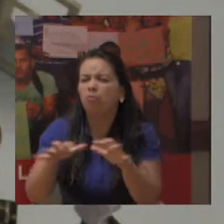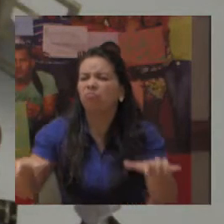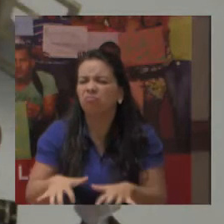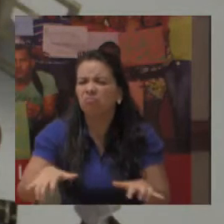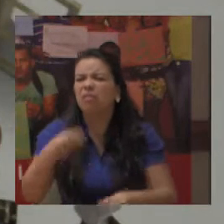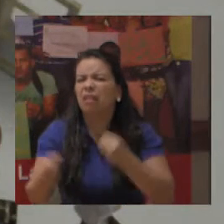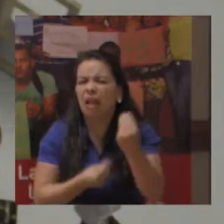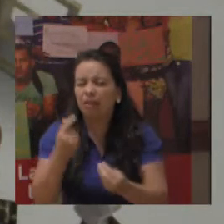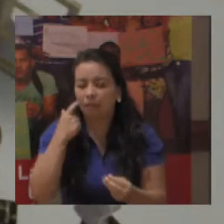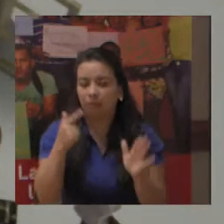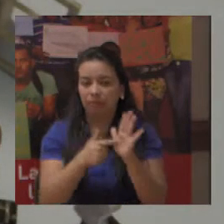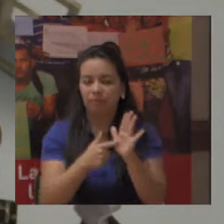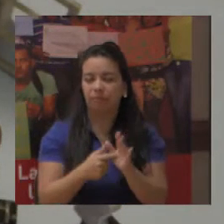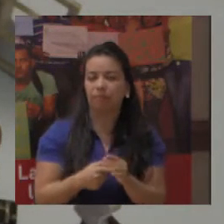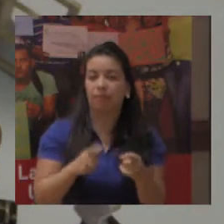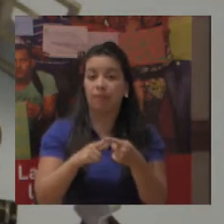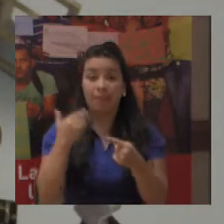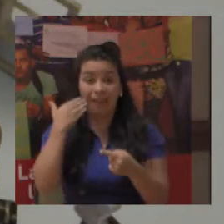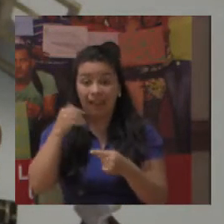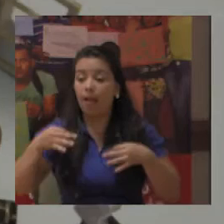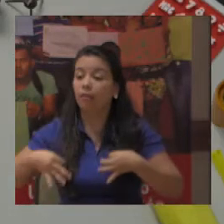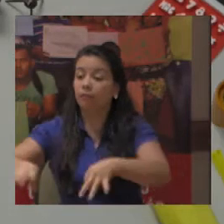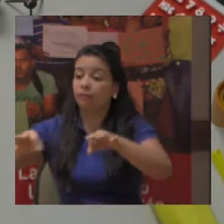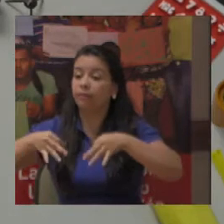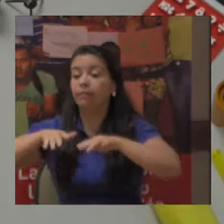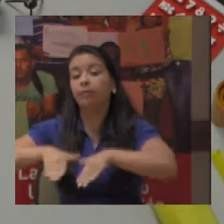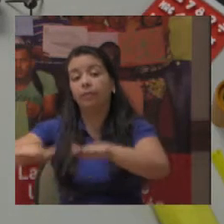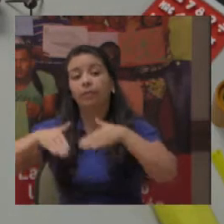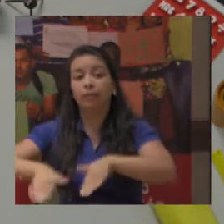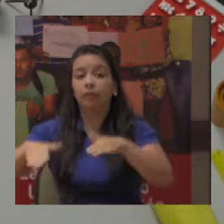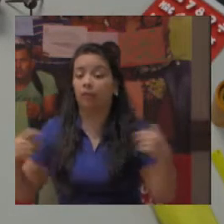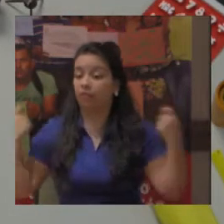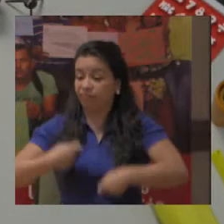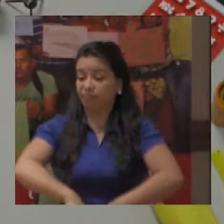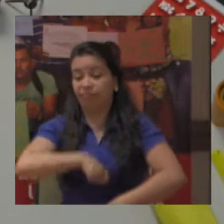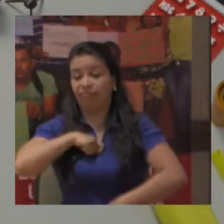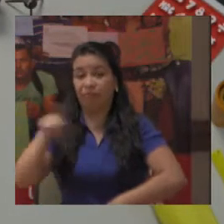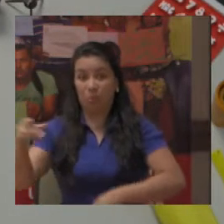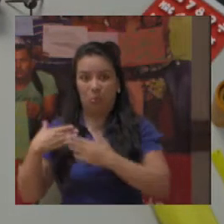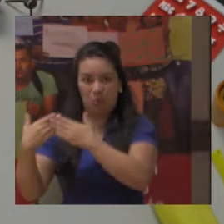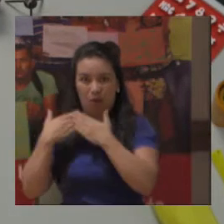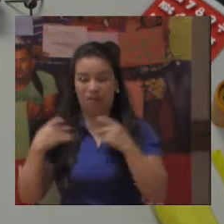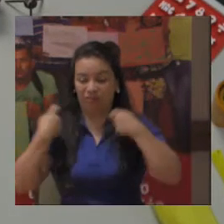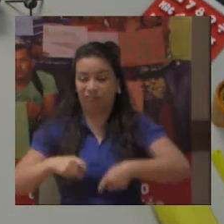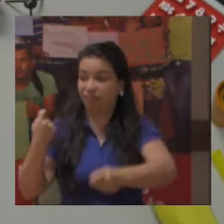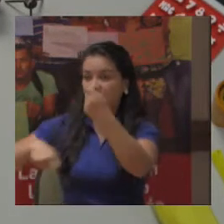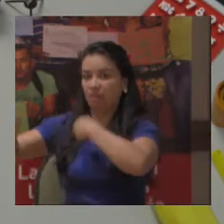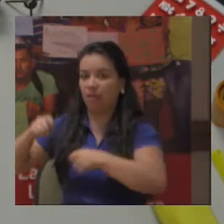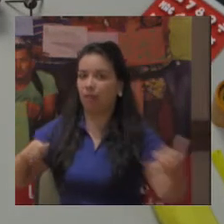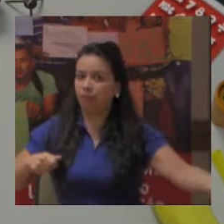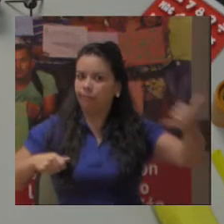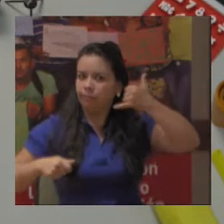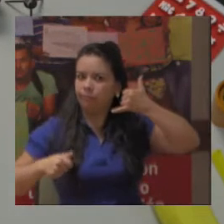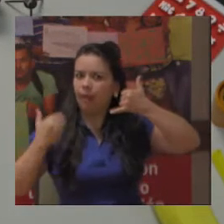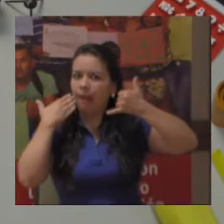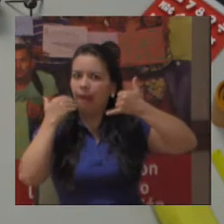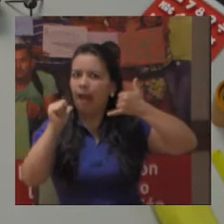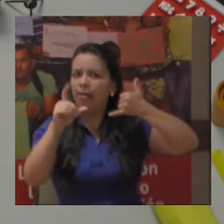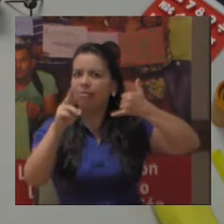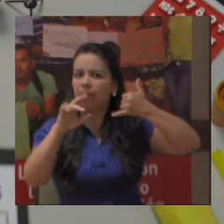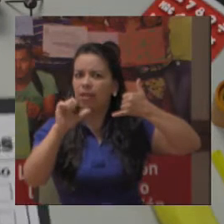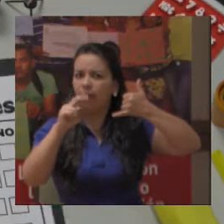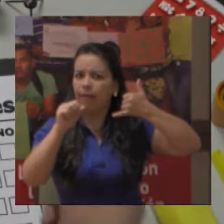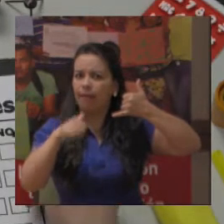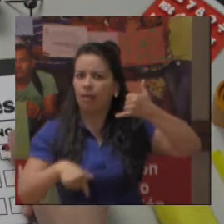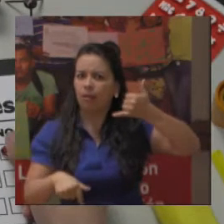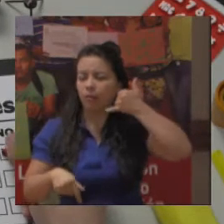Por ejemplo, mientras Sandra confecciona 100 chaquetas para un prestigioso colegio de la ciudad, recibe una llamada de Adriana, una